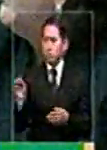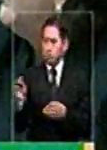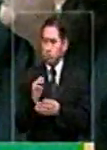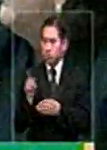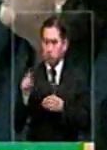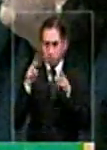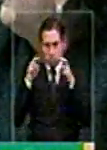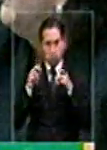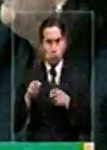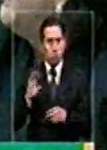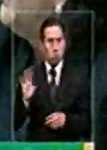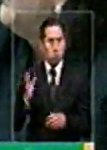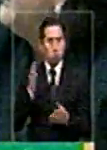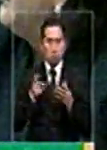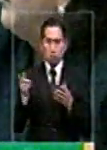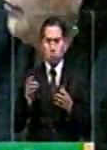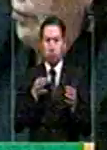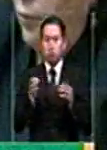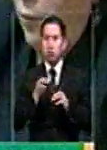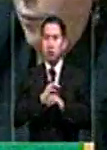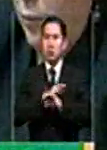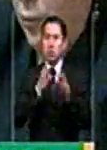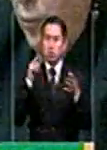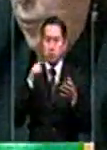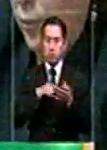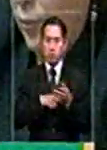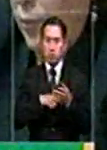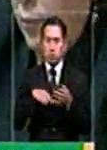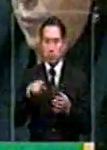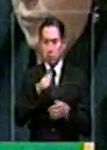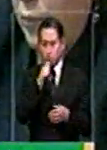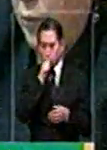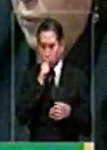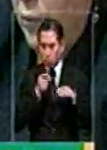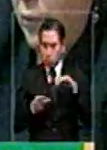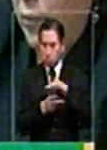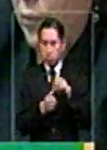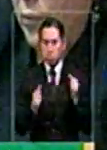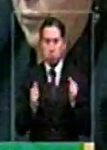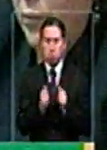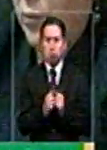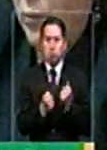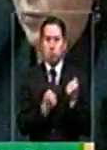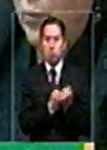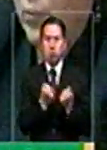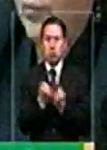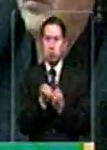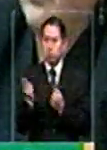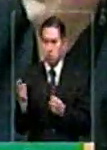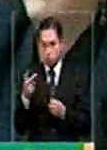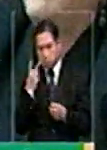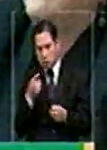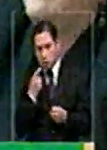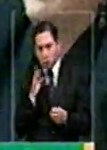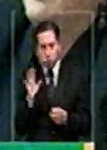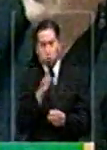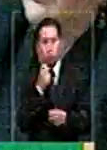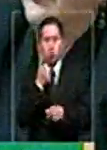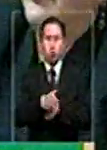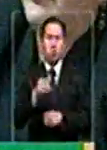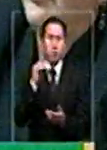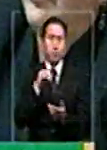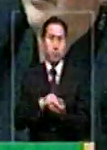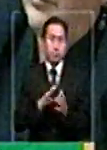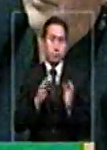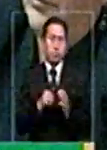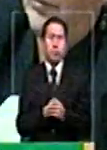Público quien tenga que esclarecer este posible caso de corrupción y determinar las responsabilidades que correspondan.